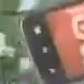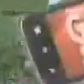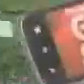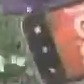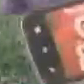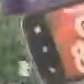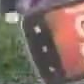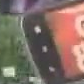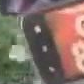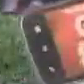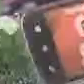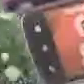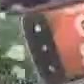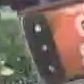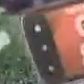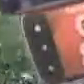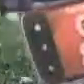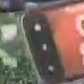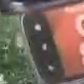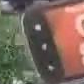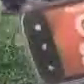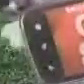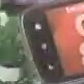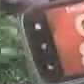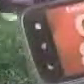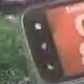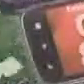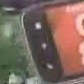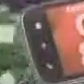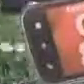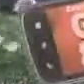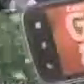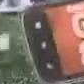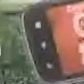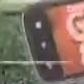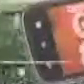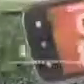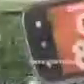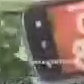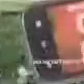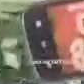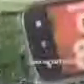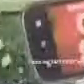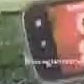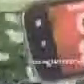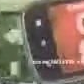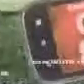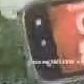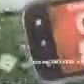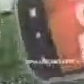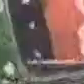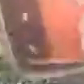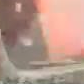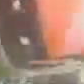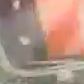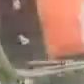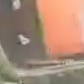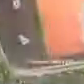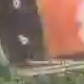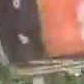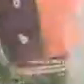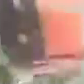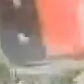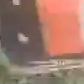GOL al 8820 y recibirá en su celular los marcadores y noticias de todo lo que sucede en Costa Rica y el mundo.